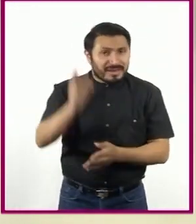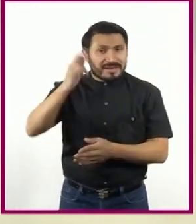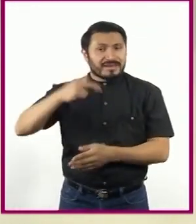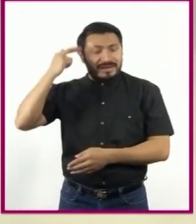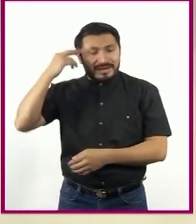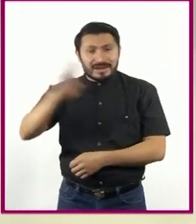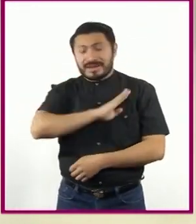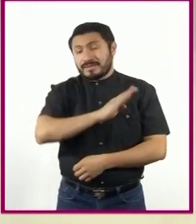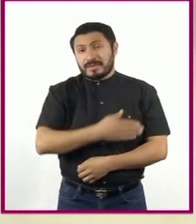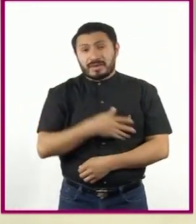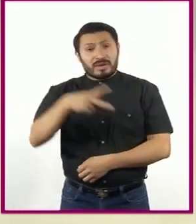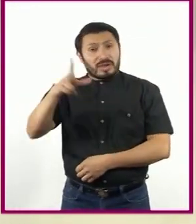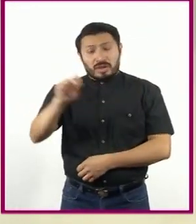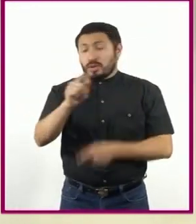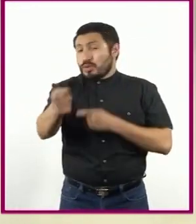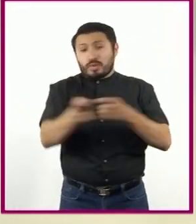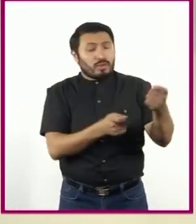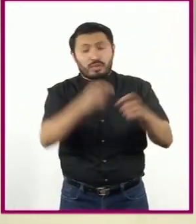Nueva España.